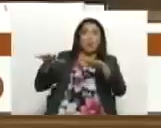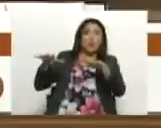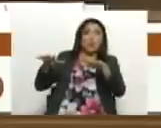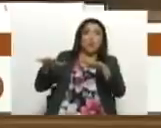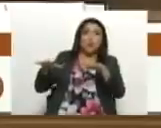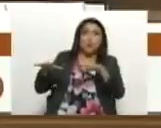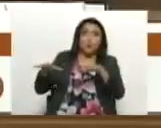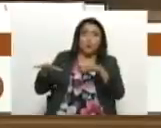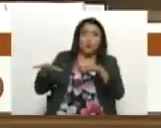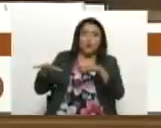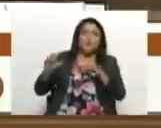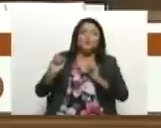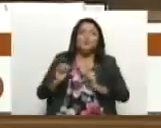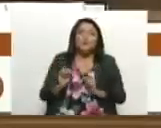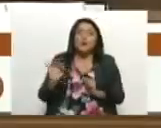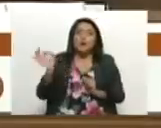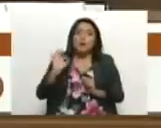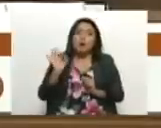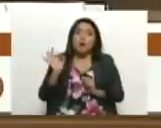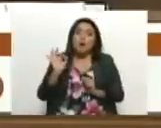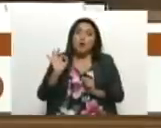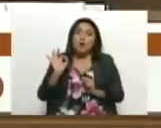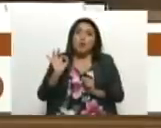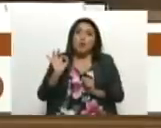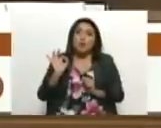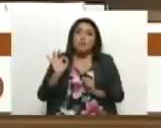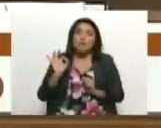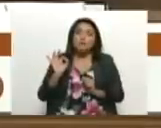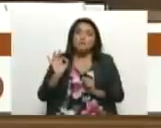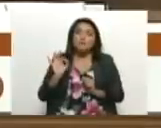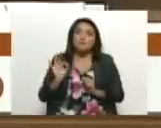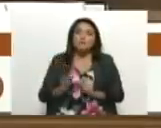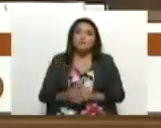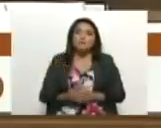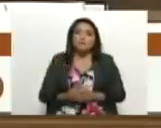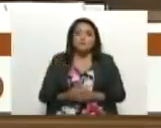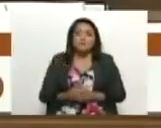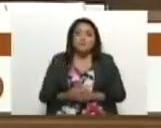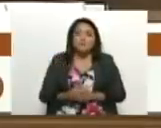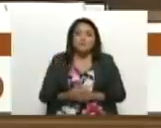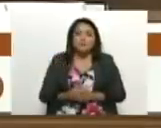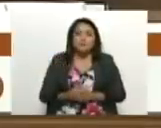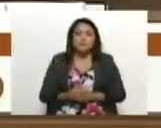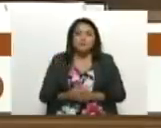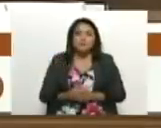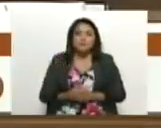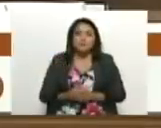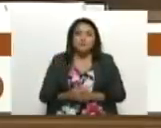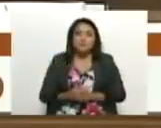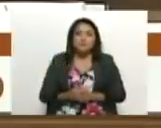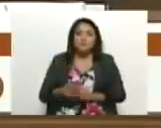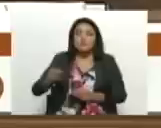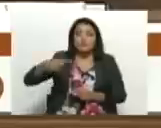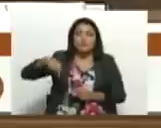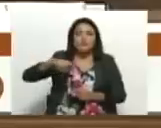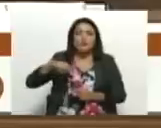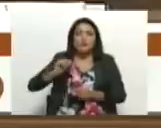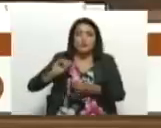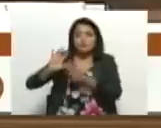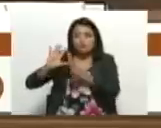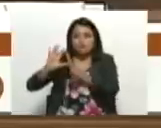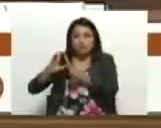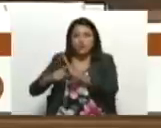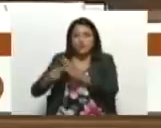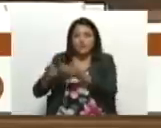para sencillamente caer en una espiral de